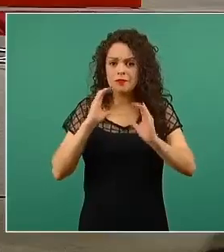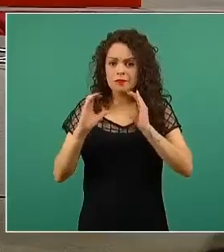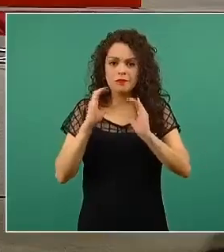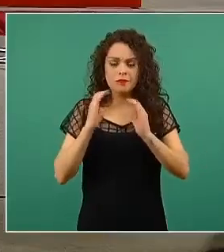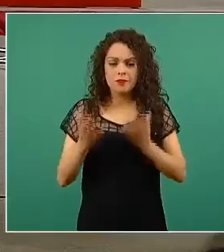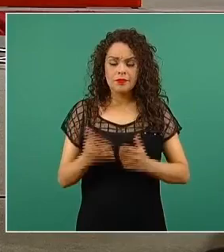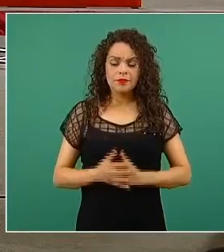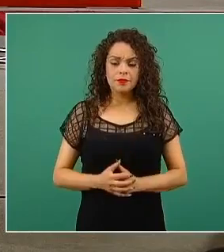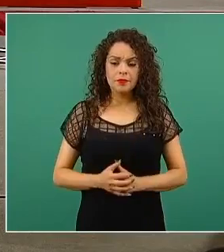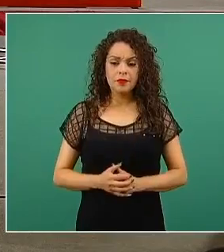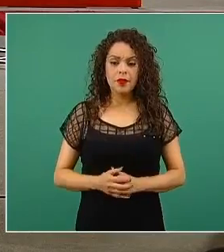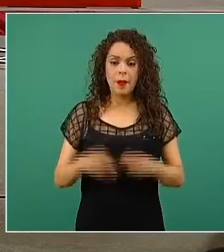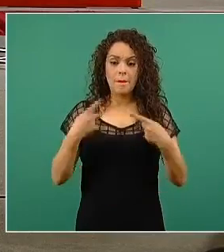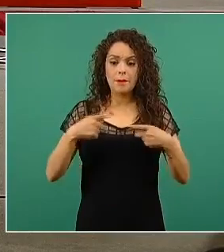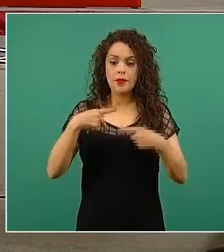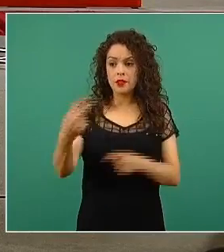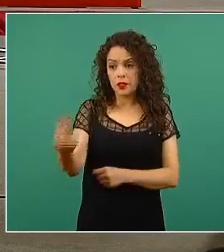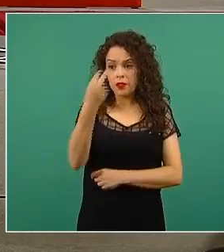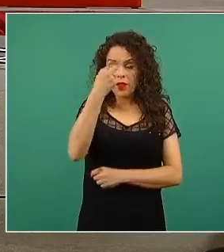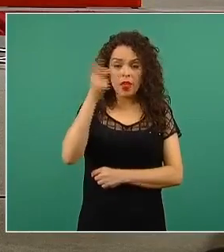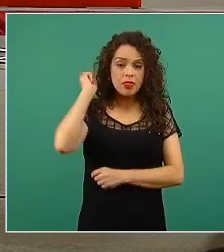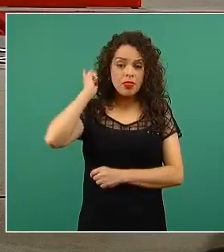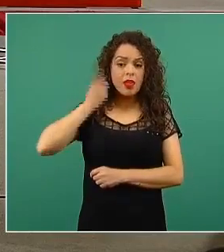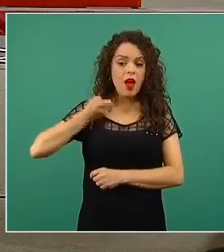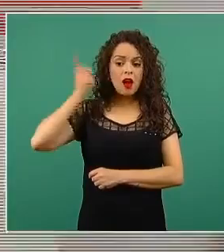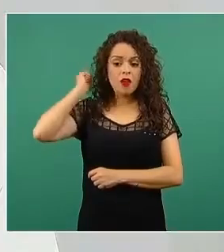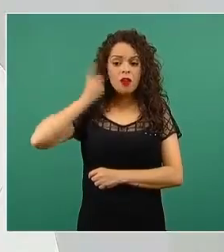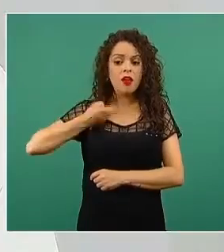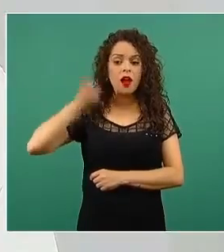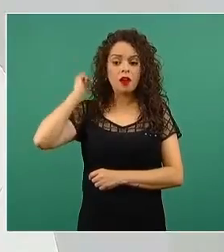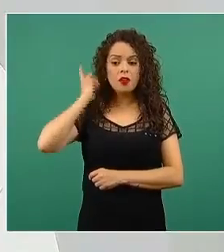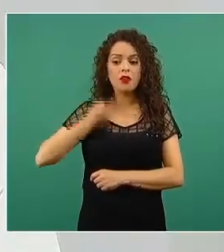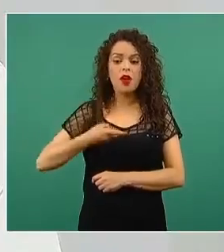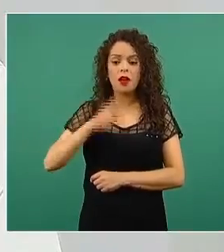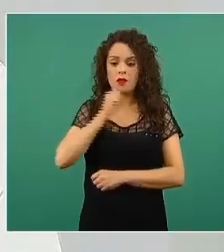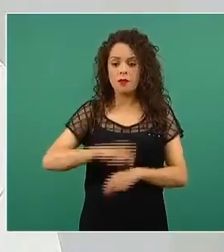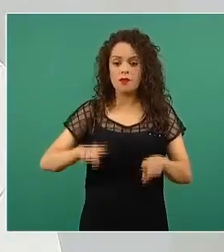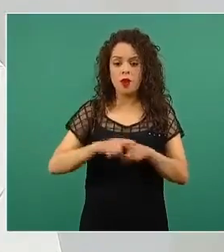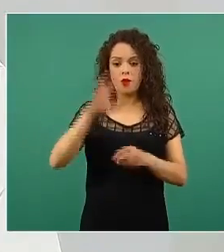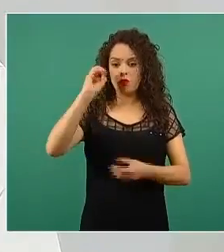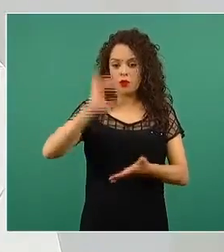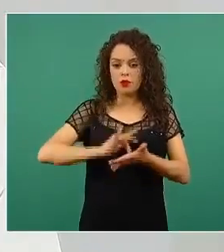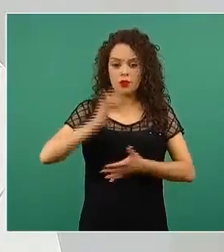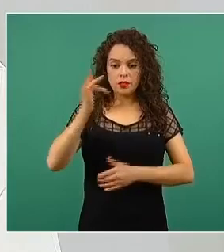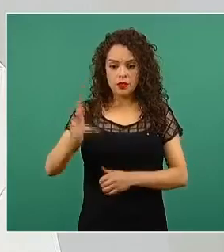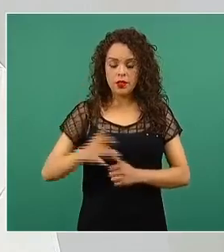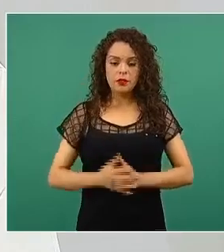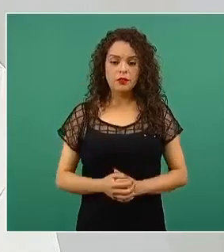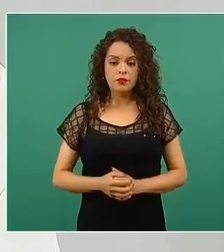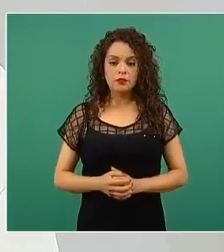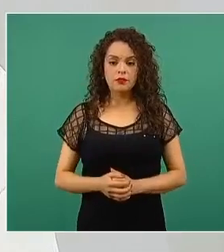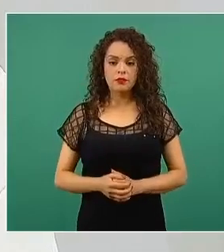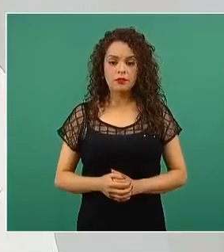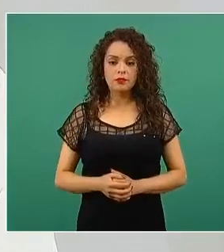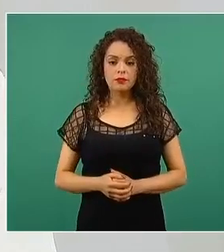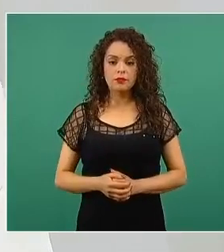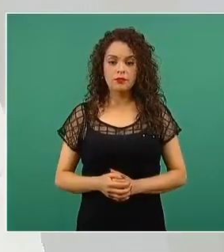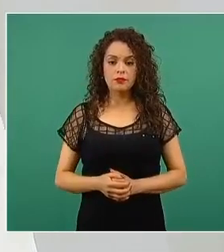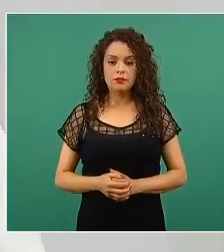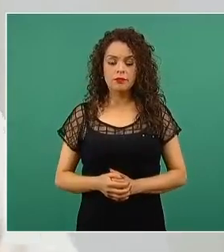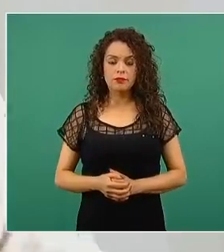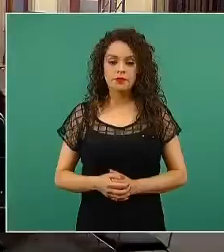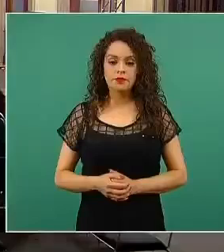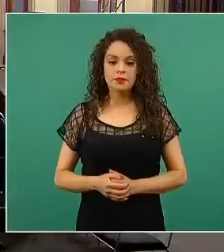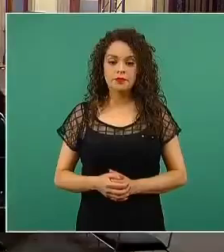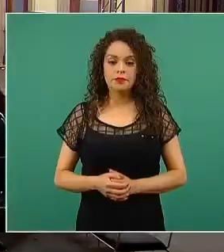personas que nos vieron todos los días, también muchísimas gracias. A quien se cansó en